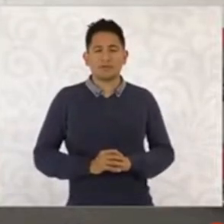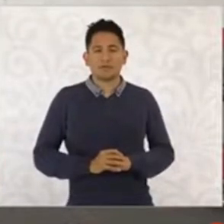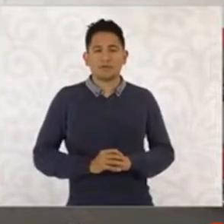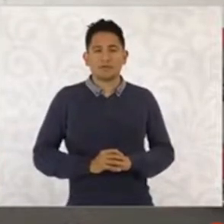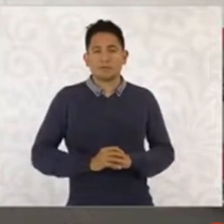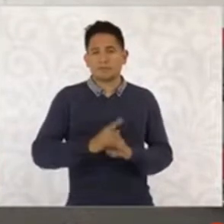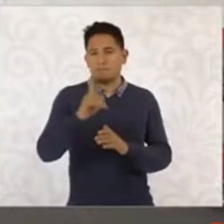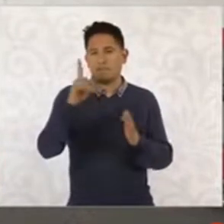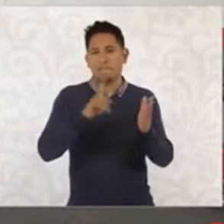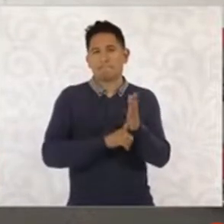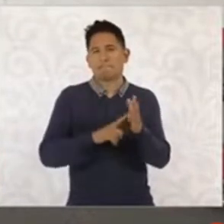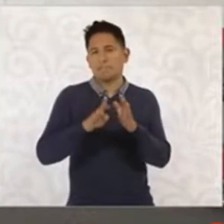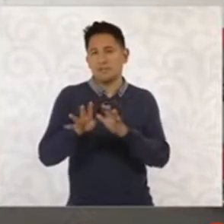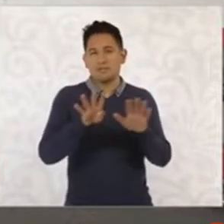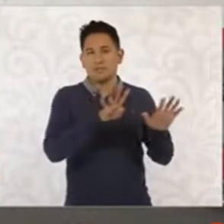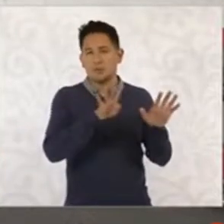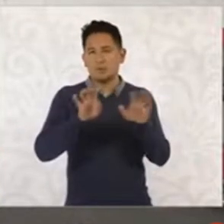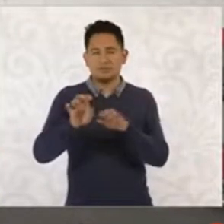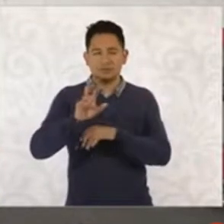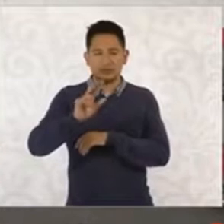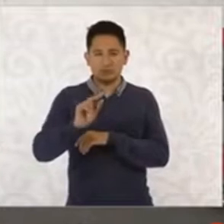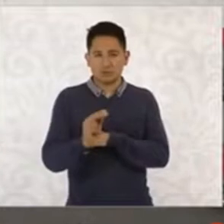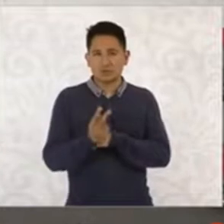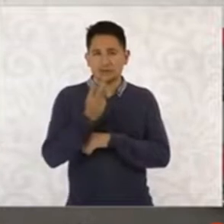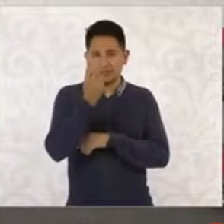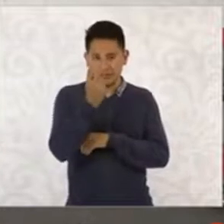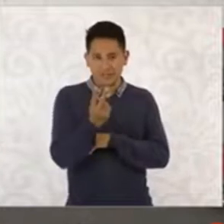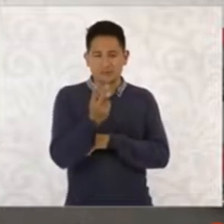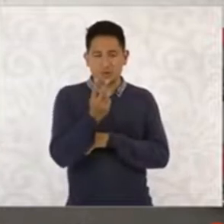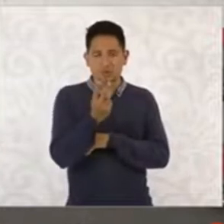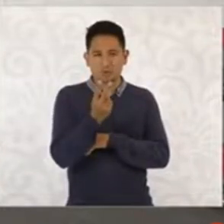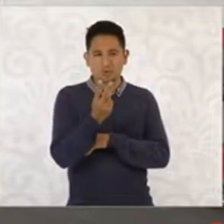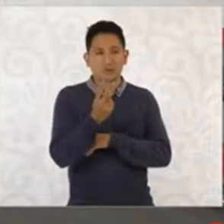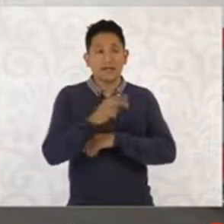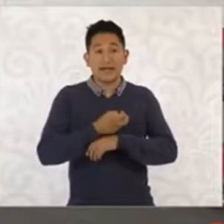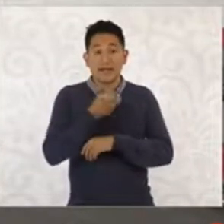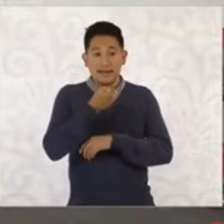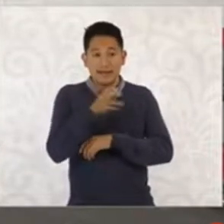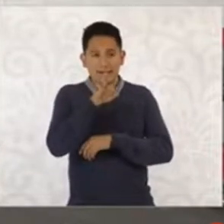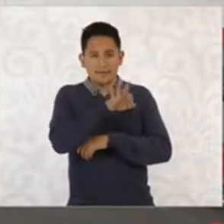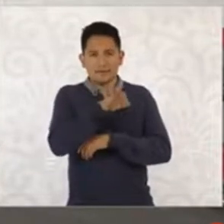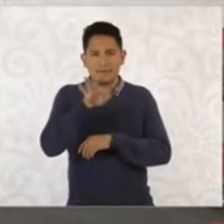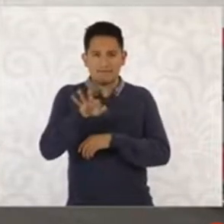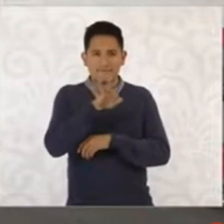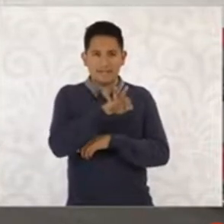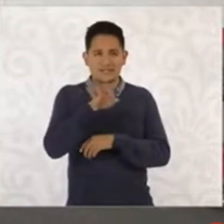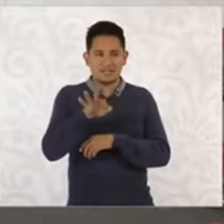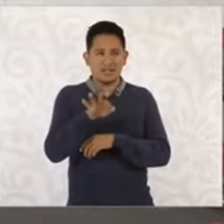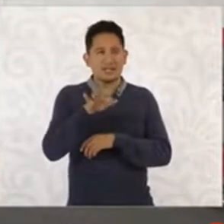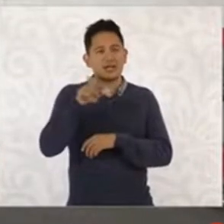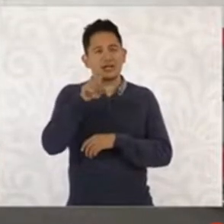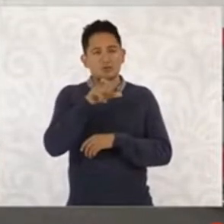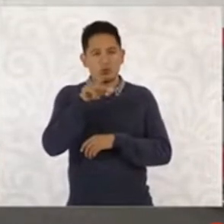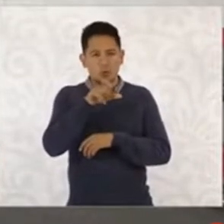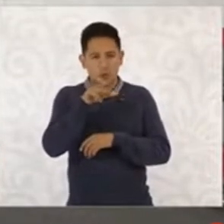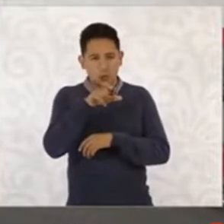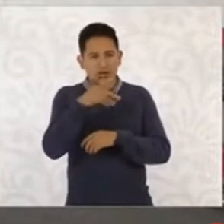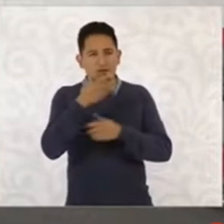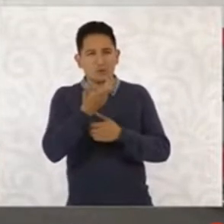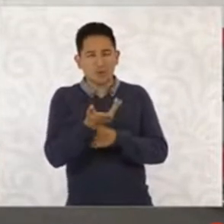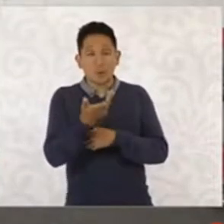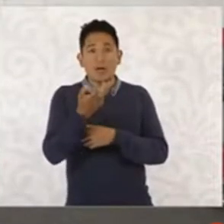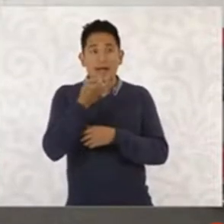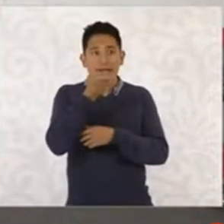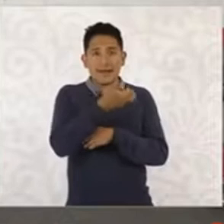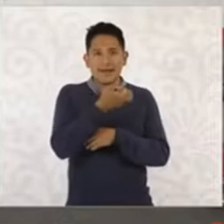En 1982 es cuando se crea esta figura y se buscaba este régimen de